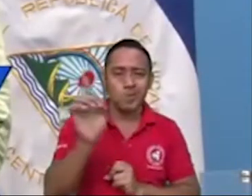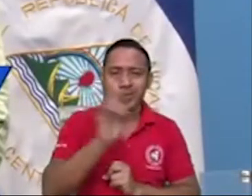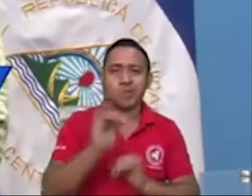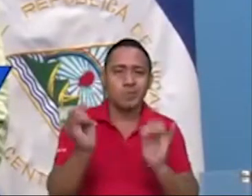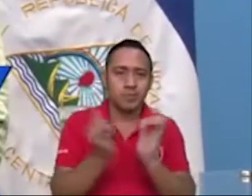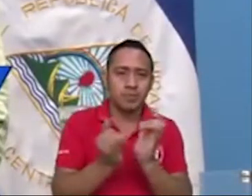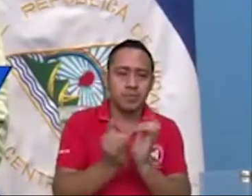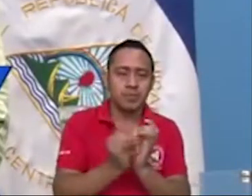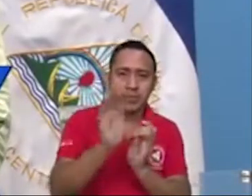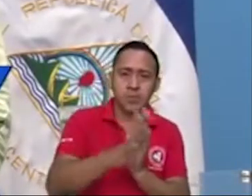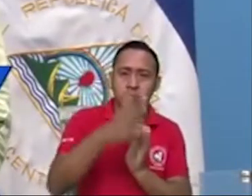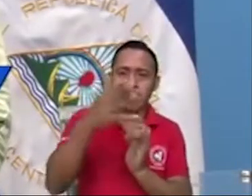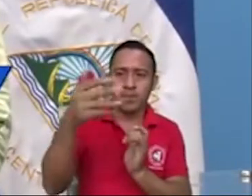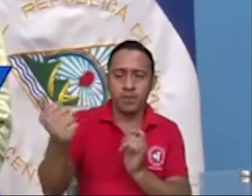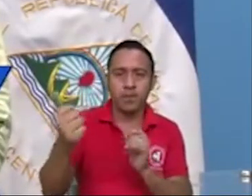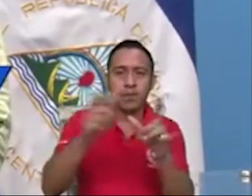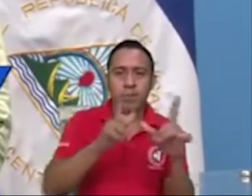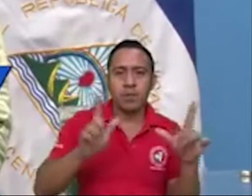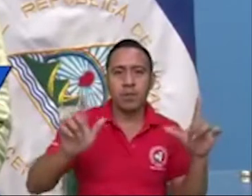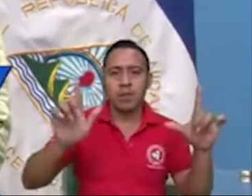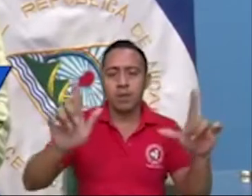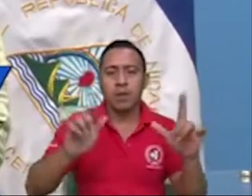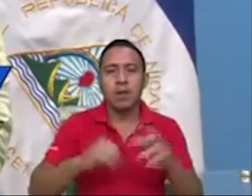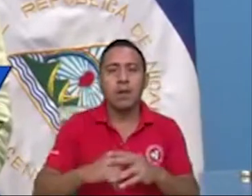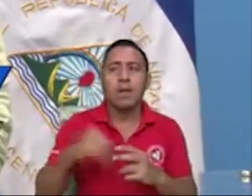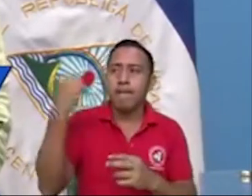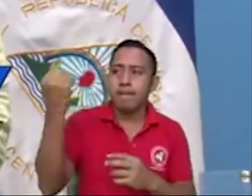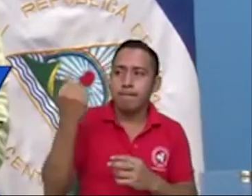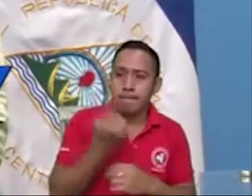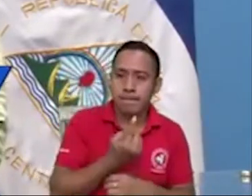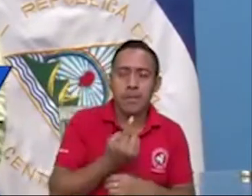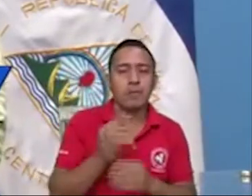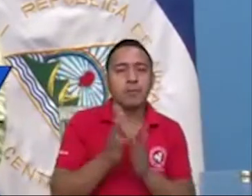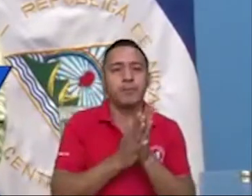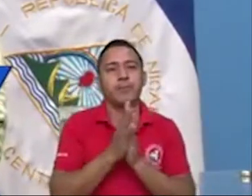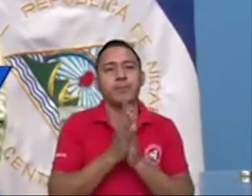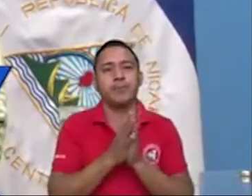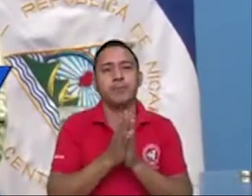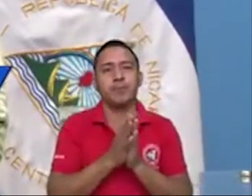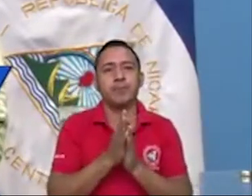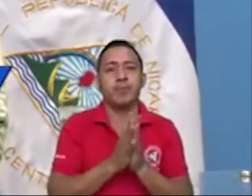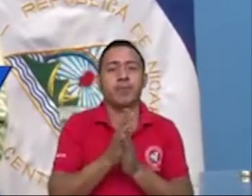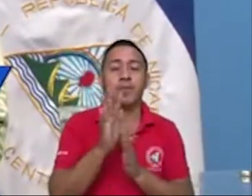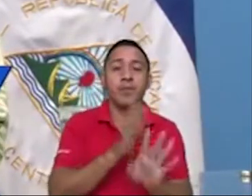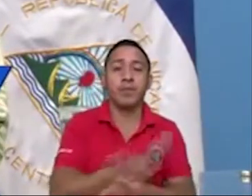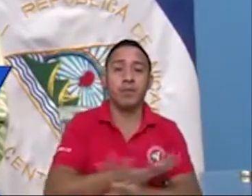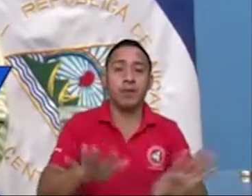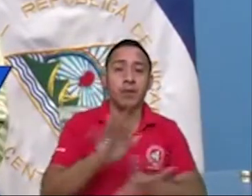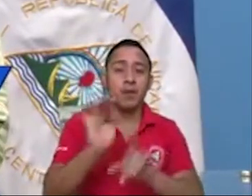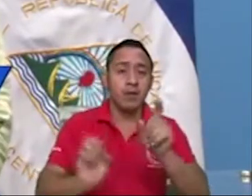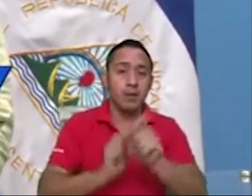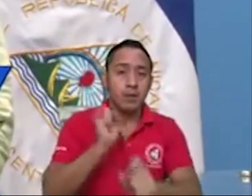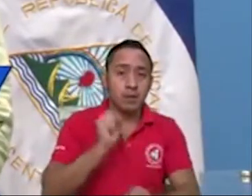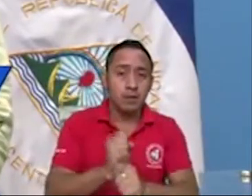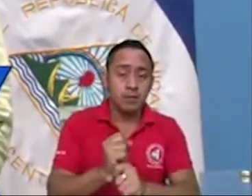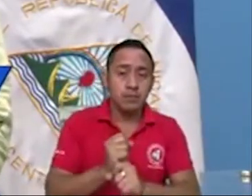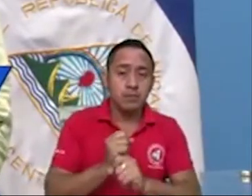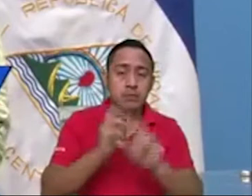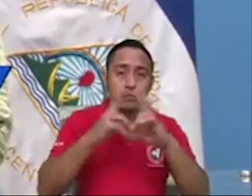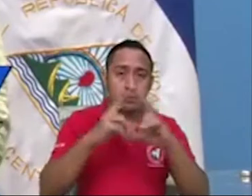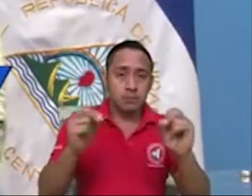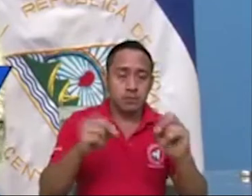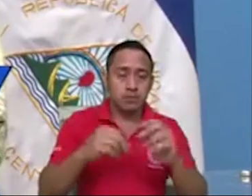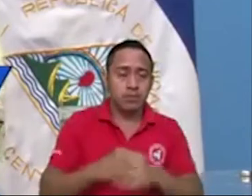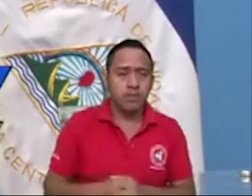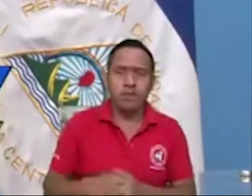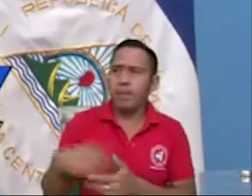turistas de otras nacionalidades que vinieron a disfrutar de sus vacaciones de fin de año aquí en Nicaragua. Turistas